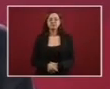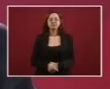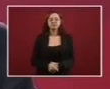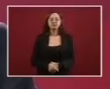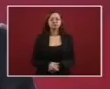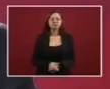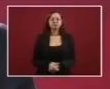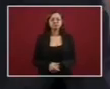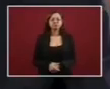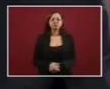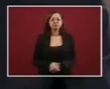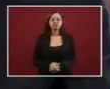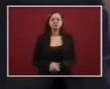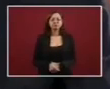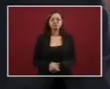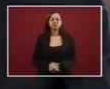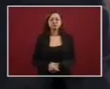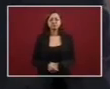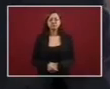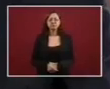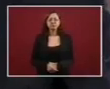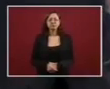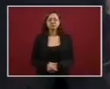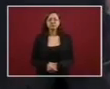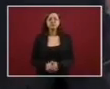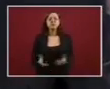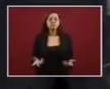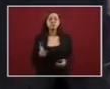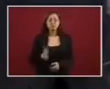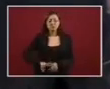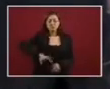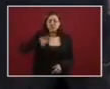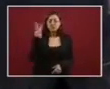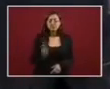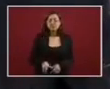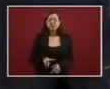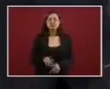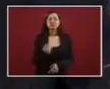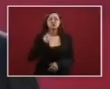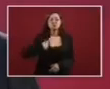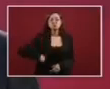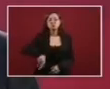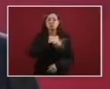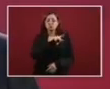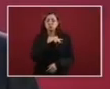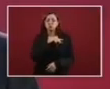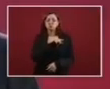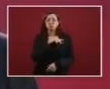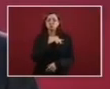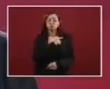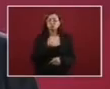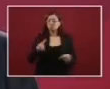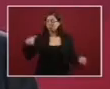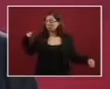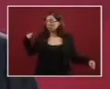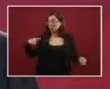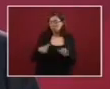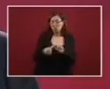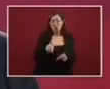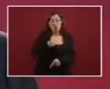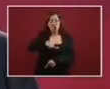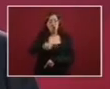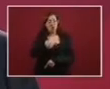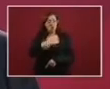y qué conste que lo que hemos logrado en 11